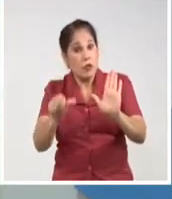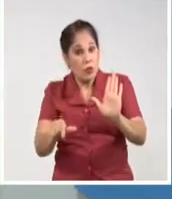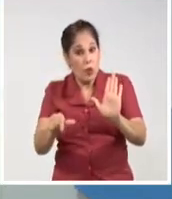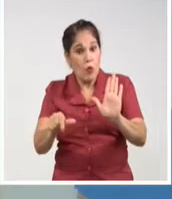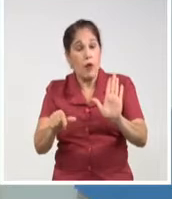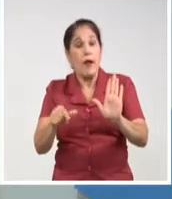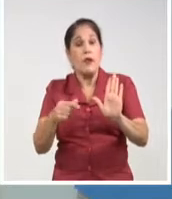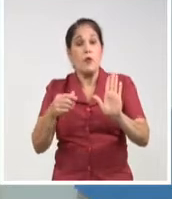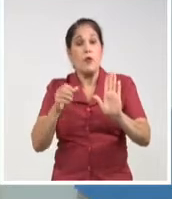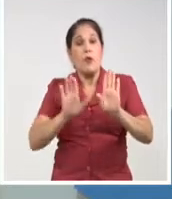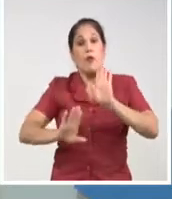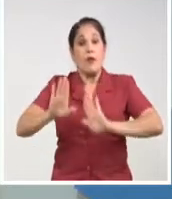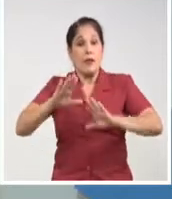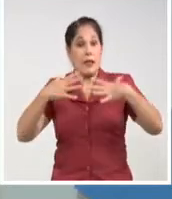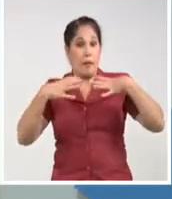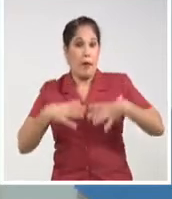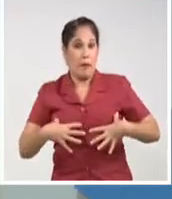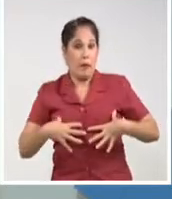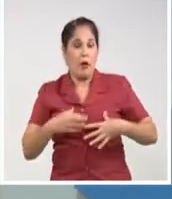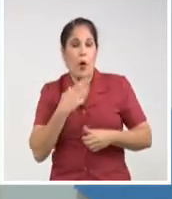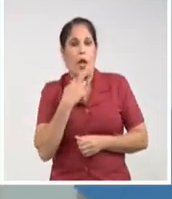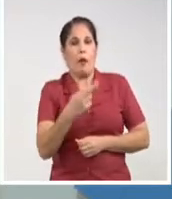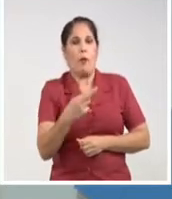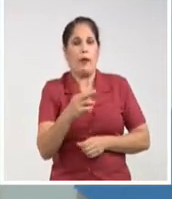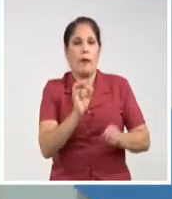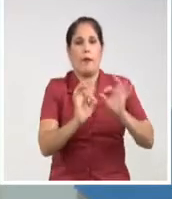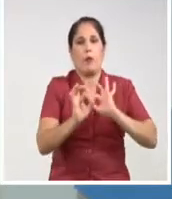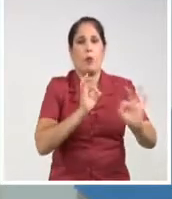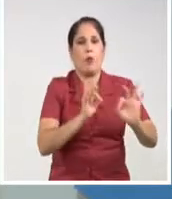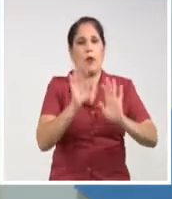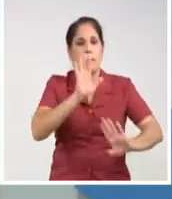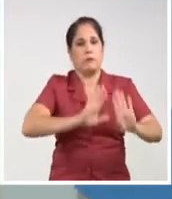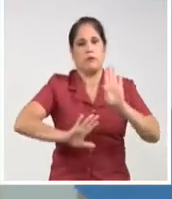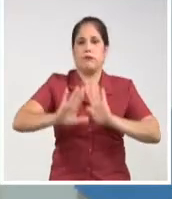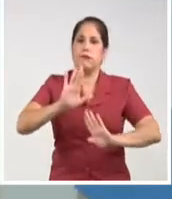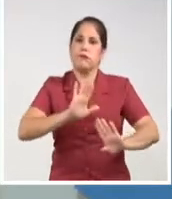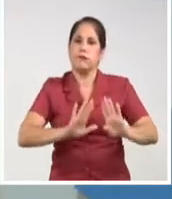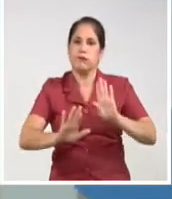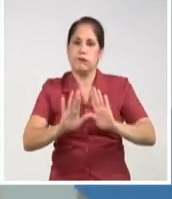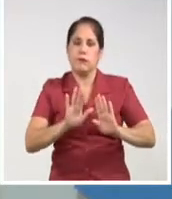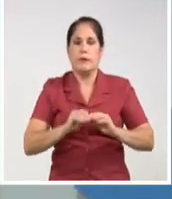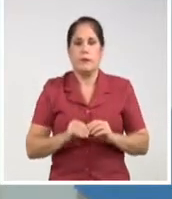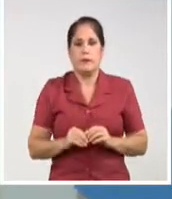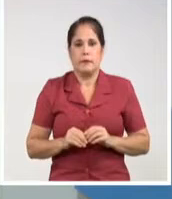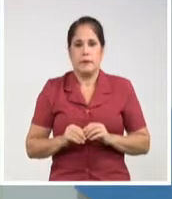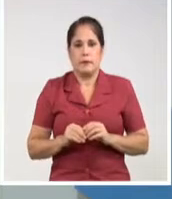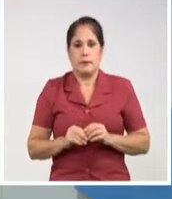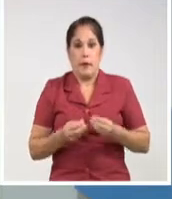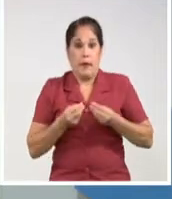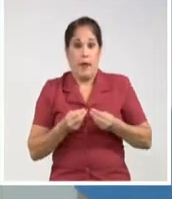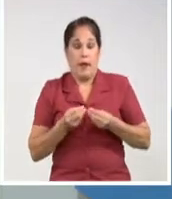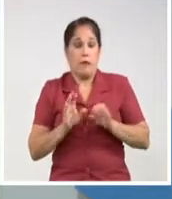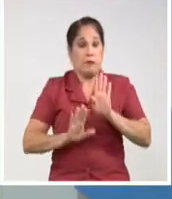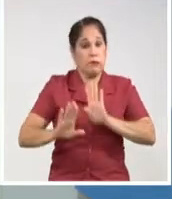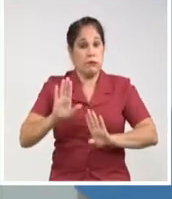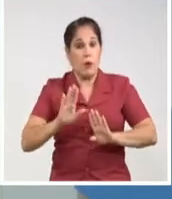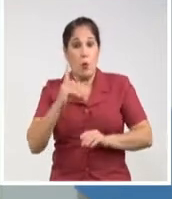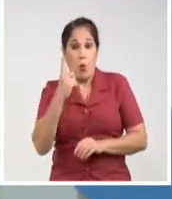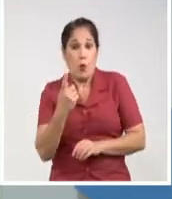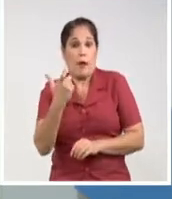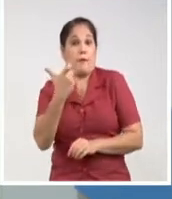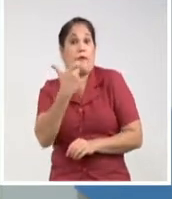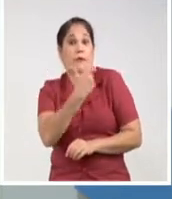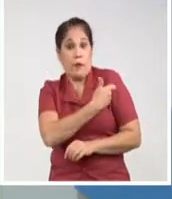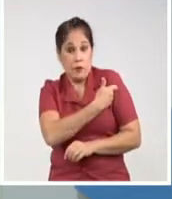sistema inmune, generó una respuesta protectora, generó un grupo de anticuerpos que con una sola